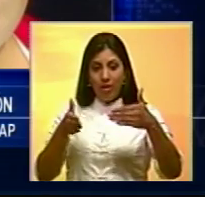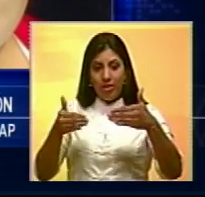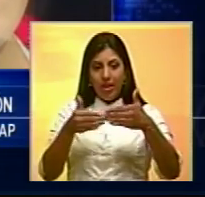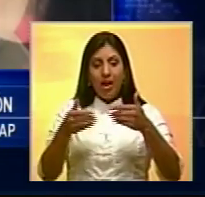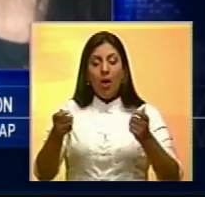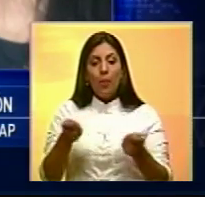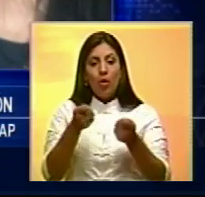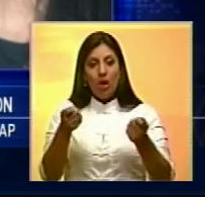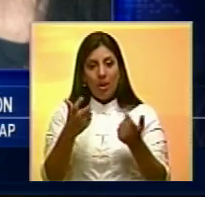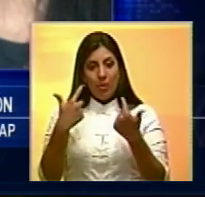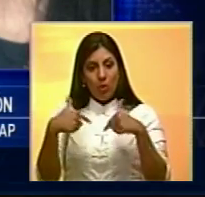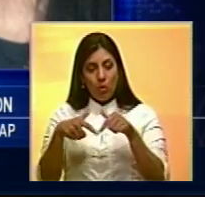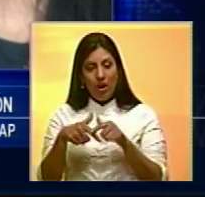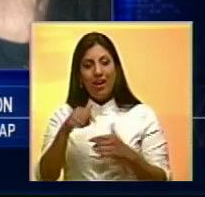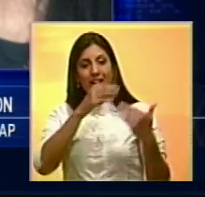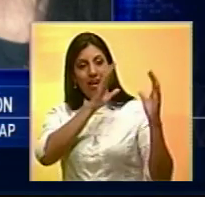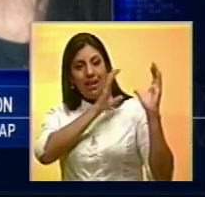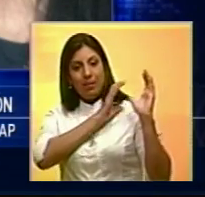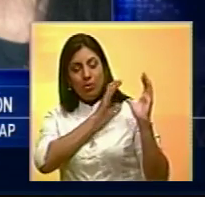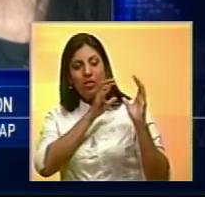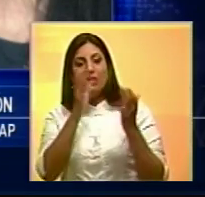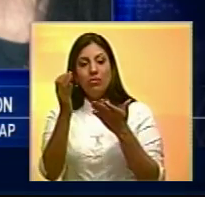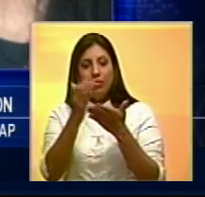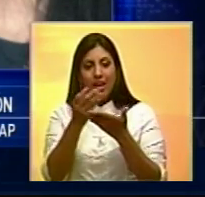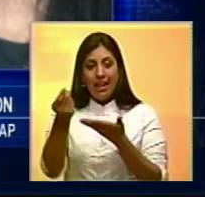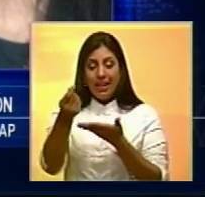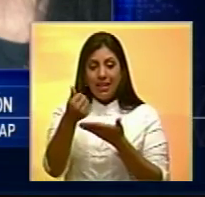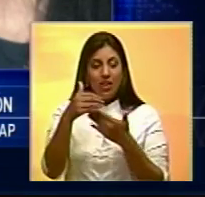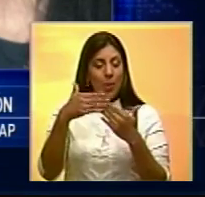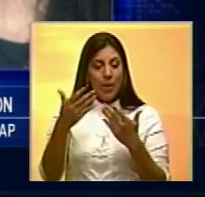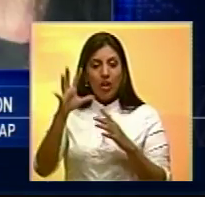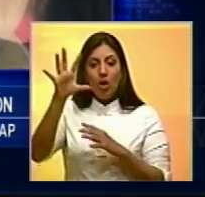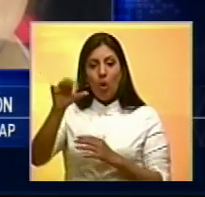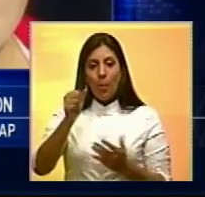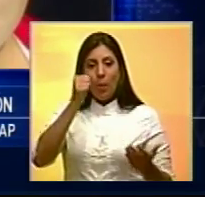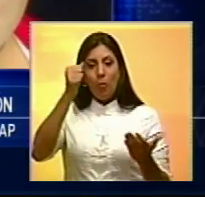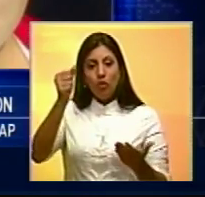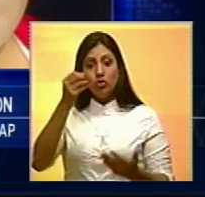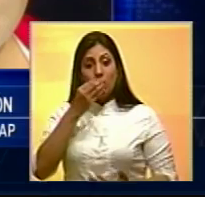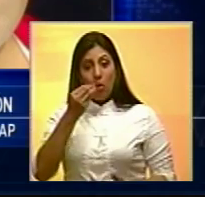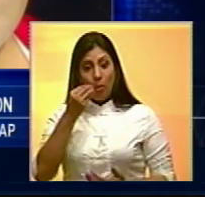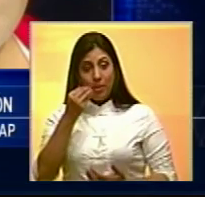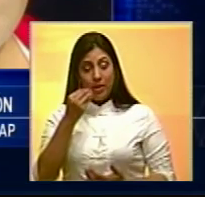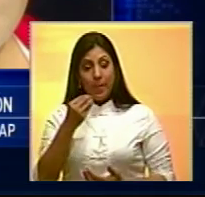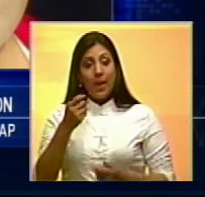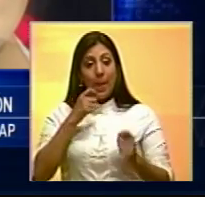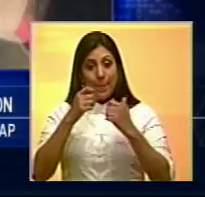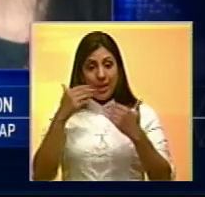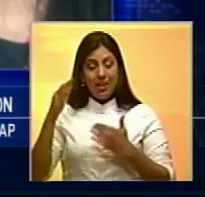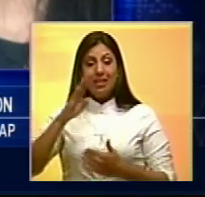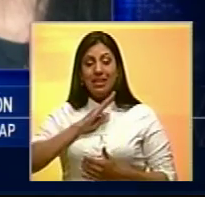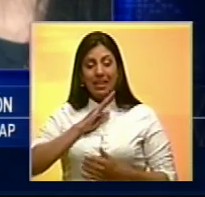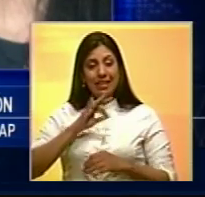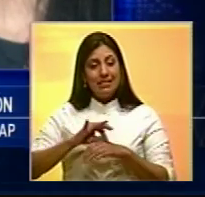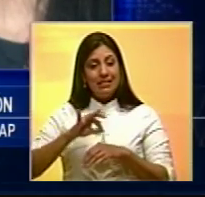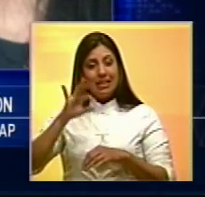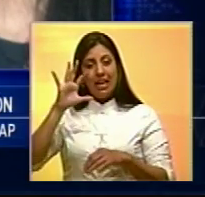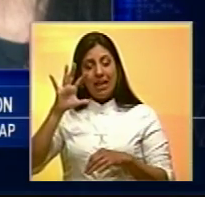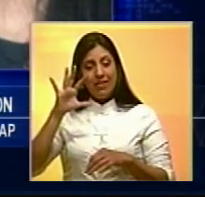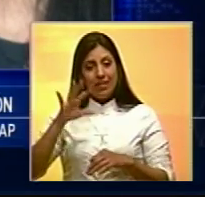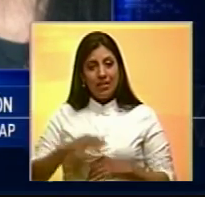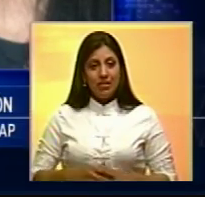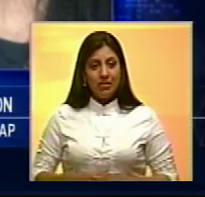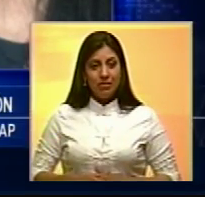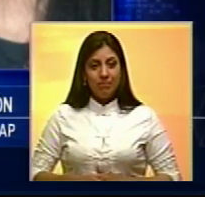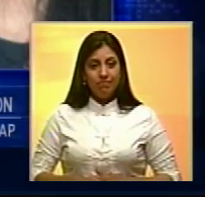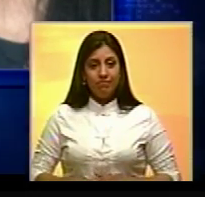en su localidad y es la encargada de recolectar el dinero para comprar la bolsa de alimentos. La periodista se encuentra en estado de